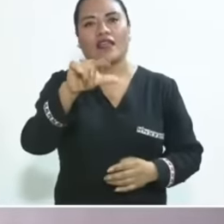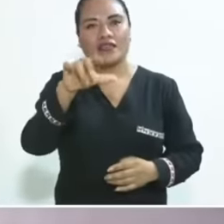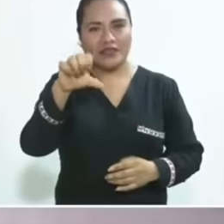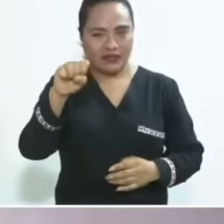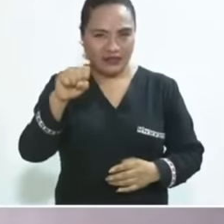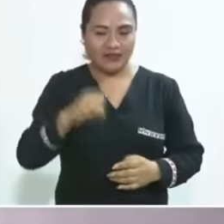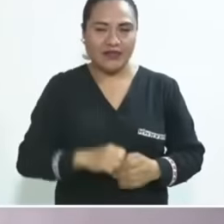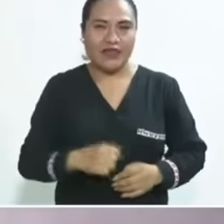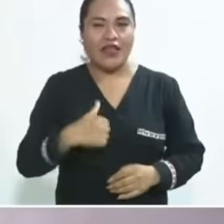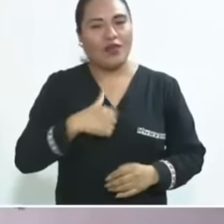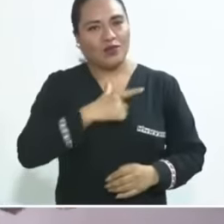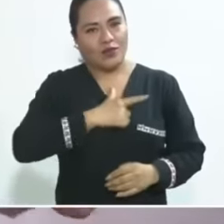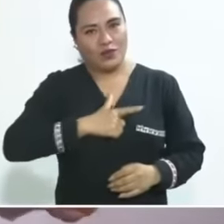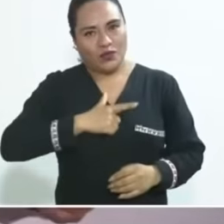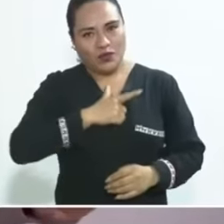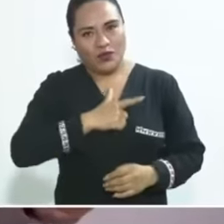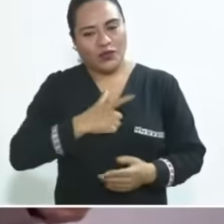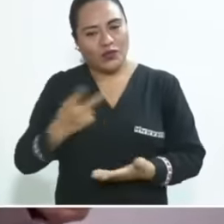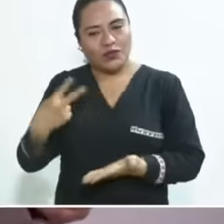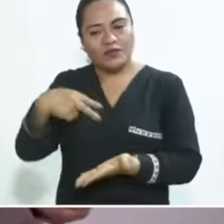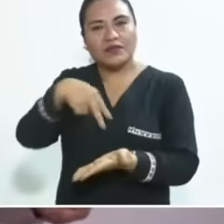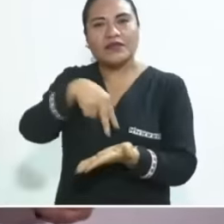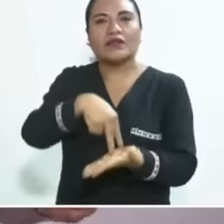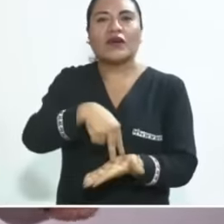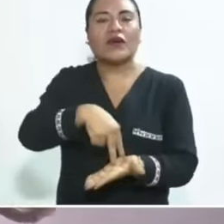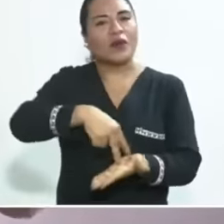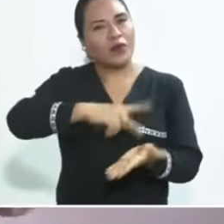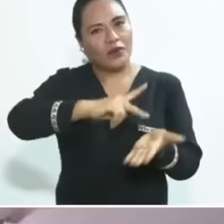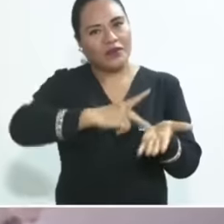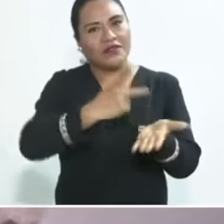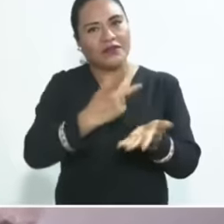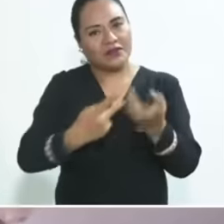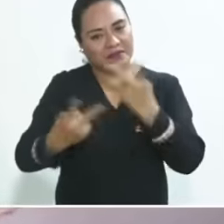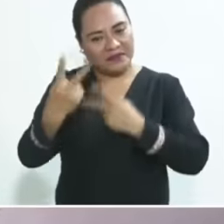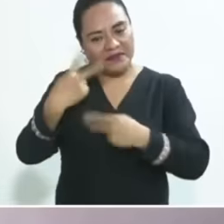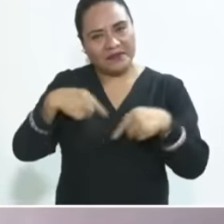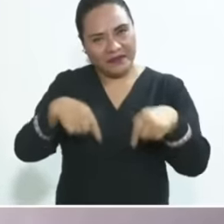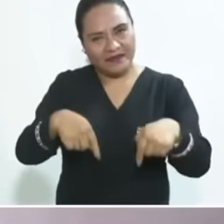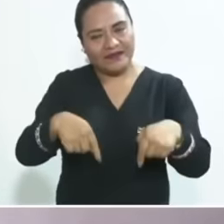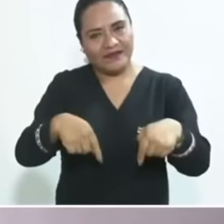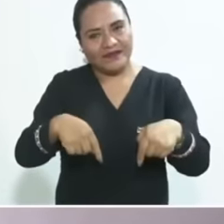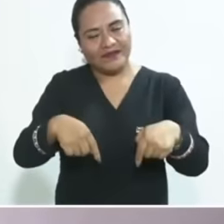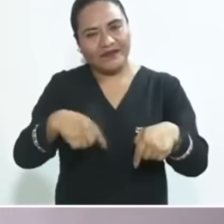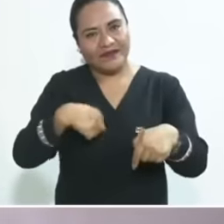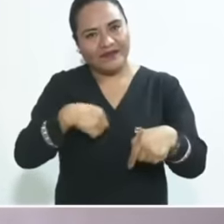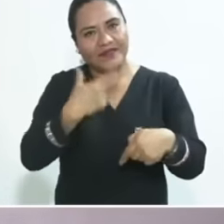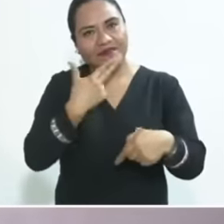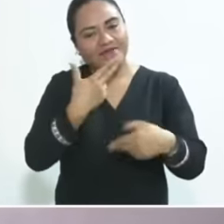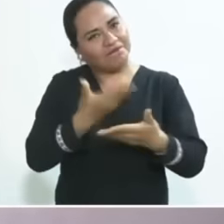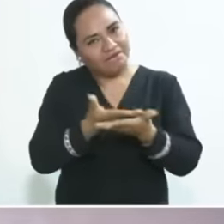Me da mucho gusto estar de nuevo con ustedes,